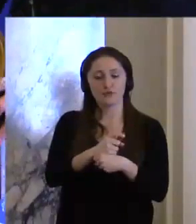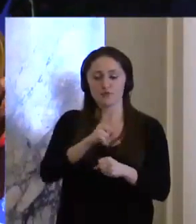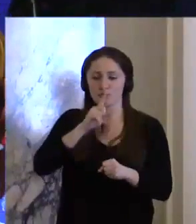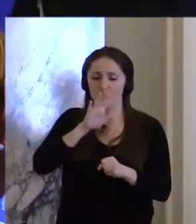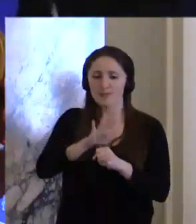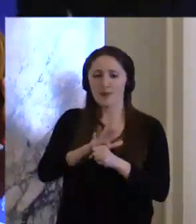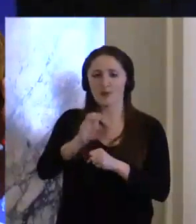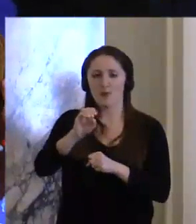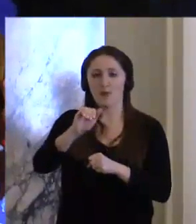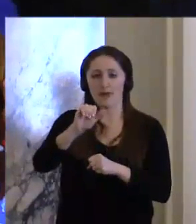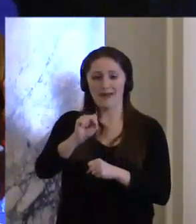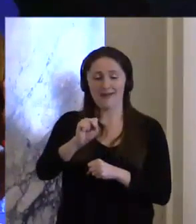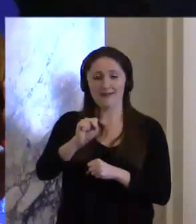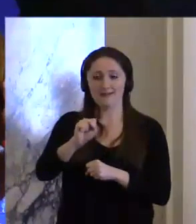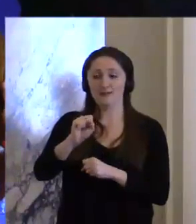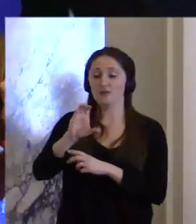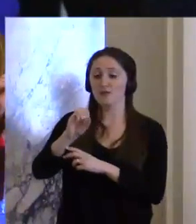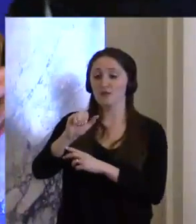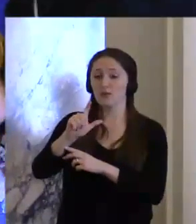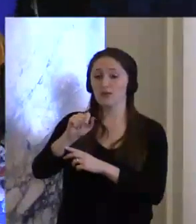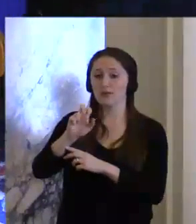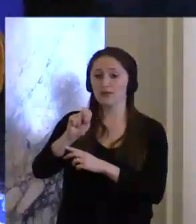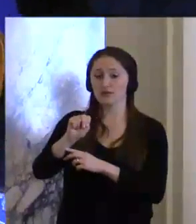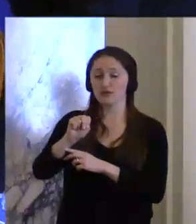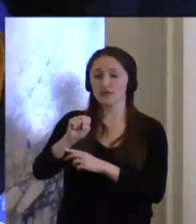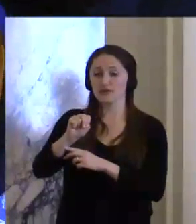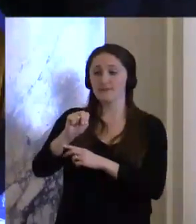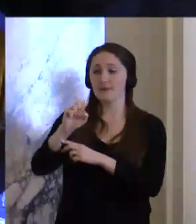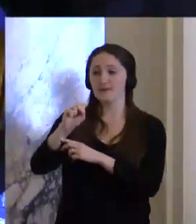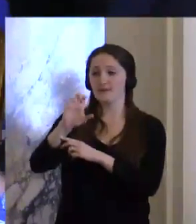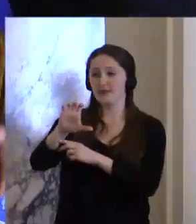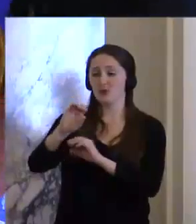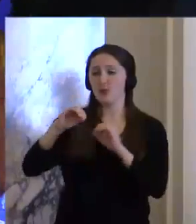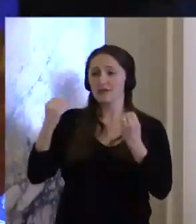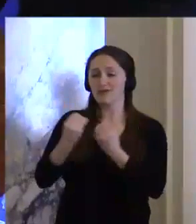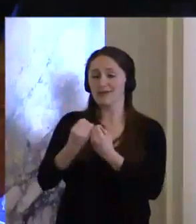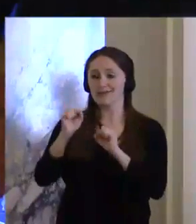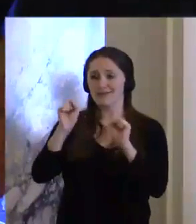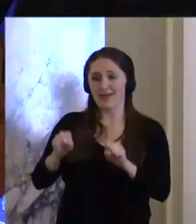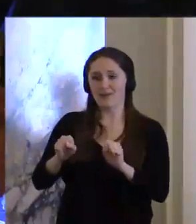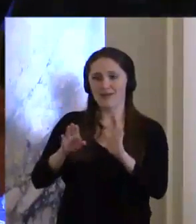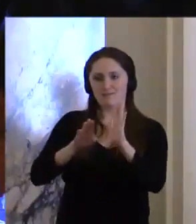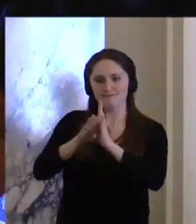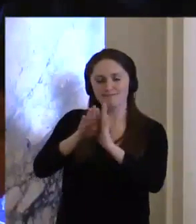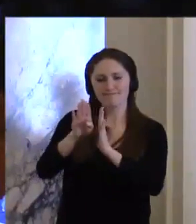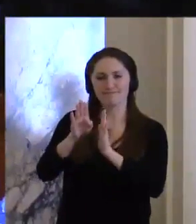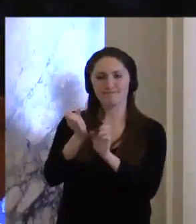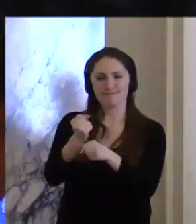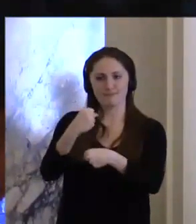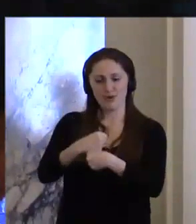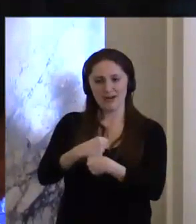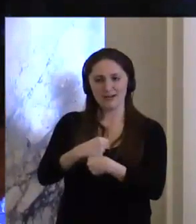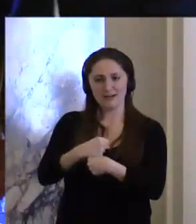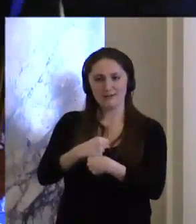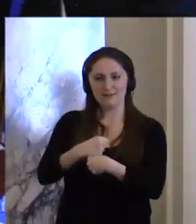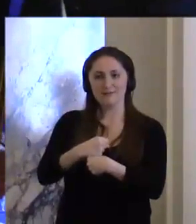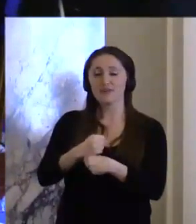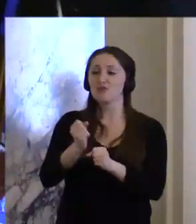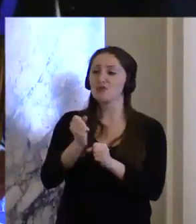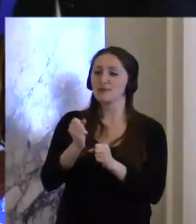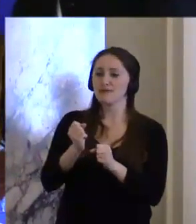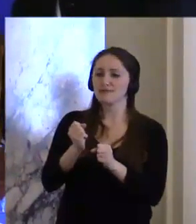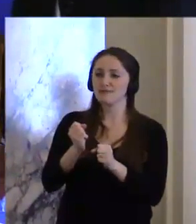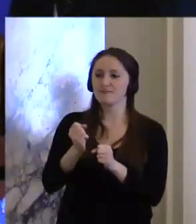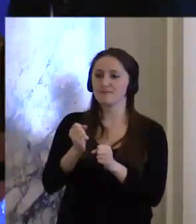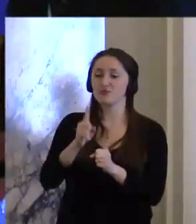sociedad civil se constituyan respetando la paridad o cierta suerte de cuota,